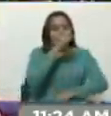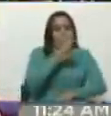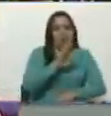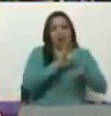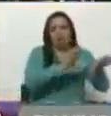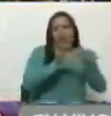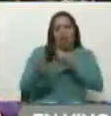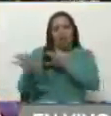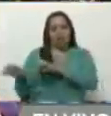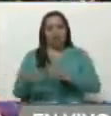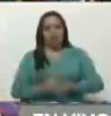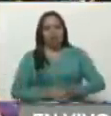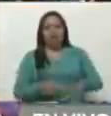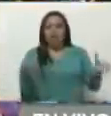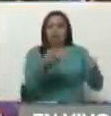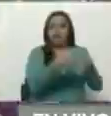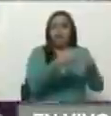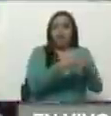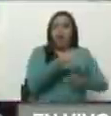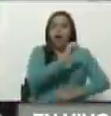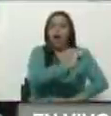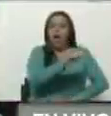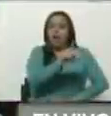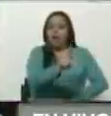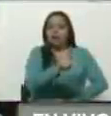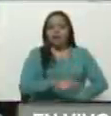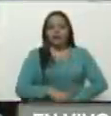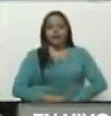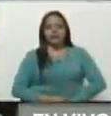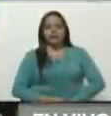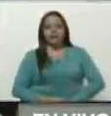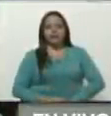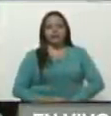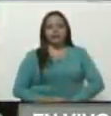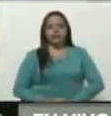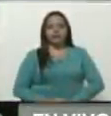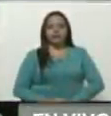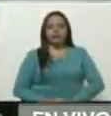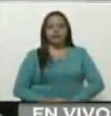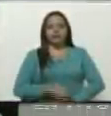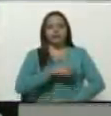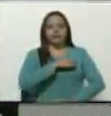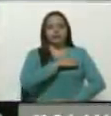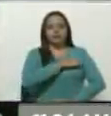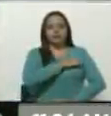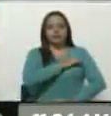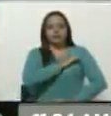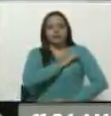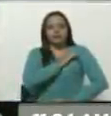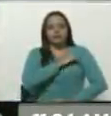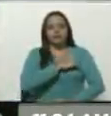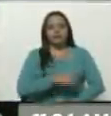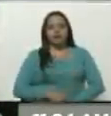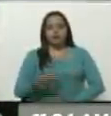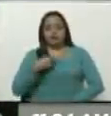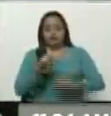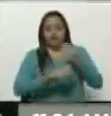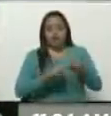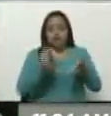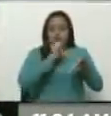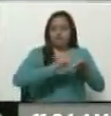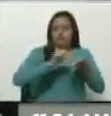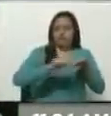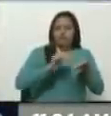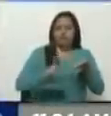Partido Socialdemócrata, yo me quemé las pestañas escribiendo varios libros sobre eso, los libros, los partidos llamados